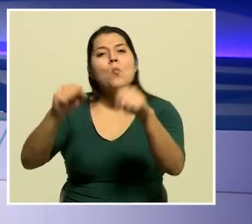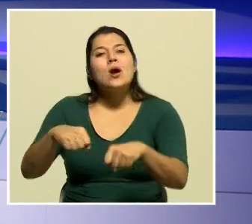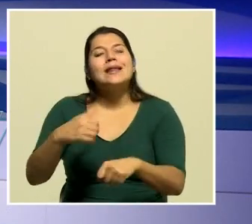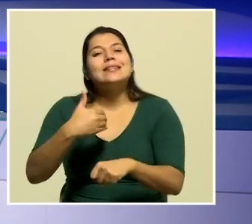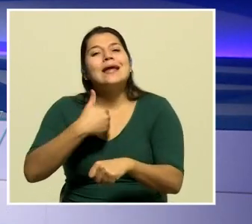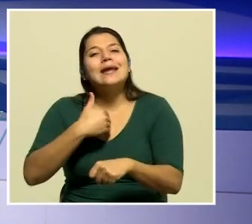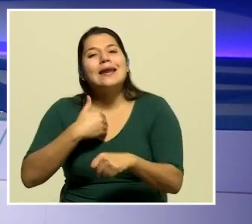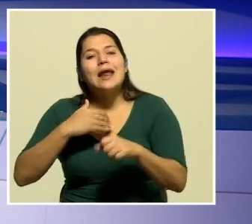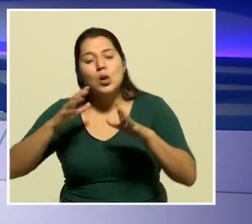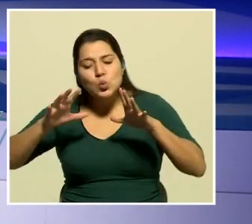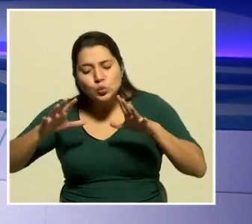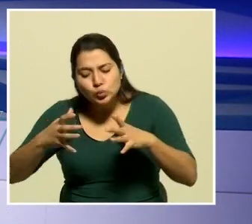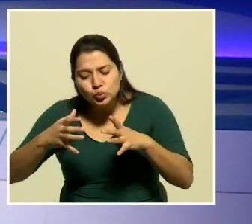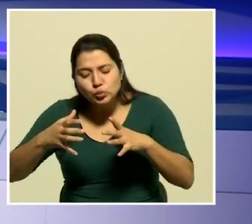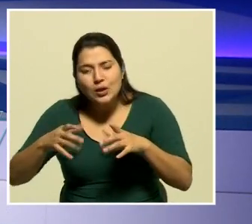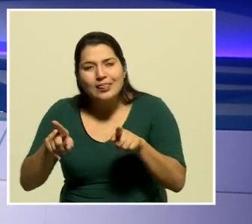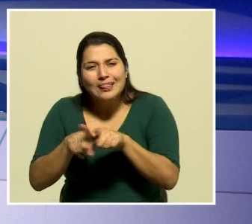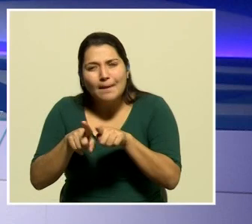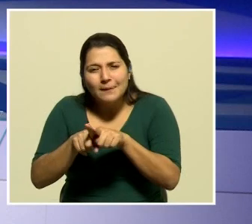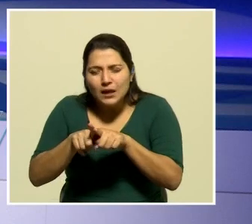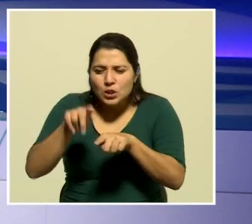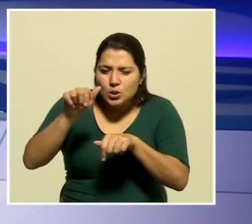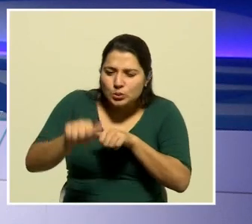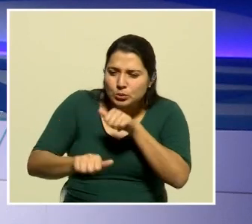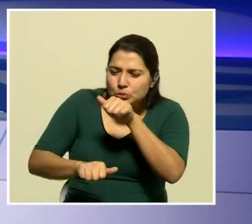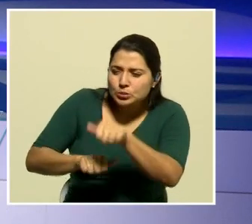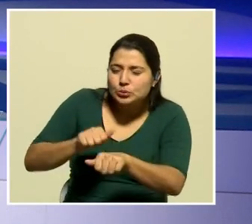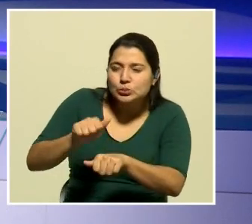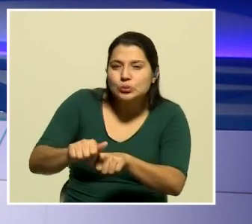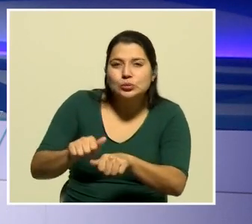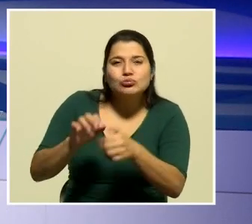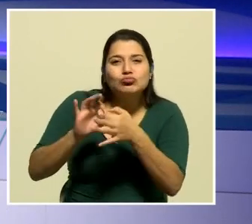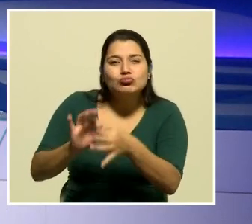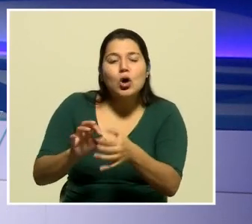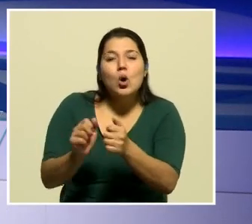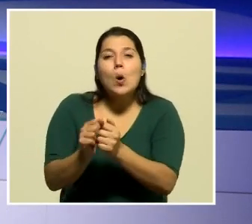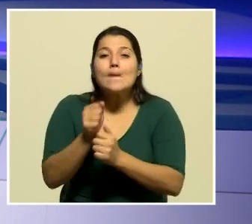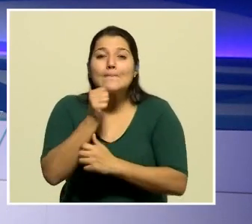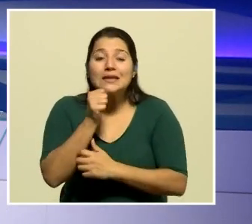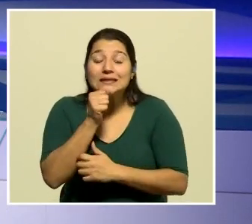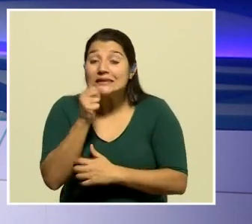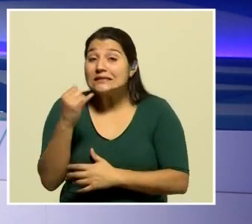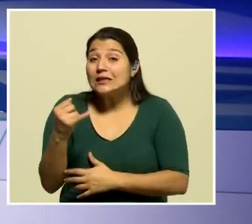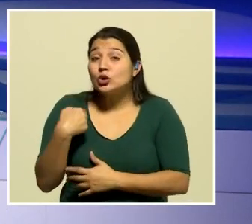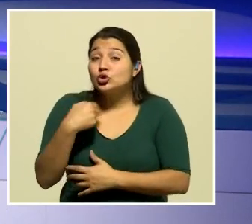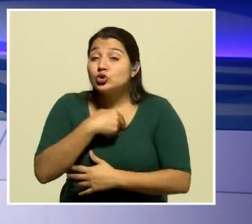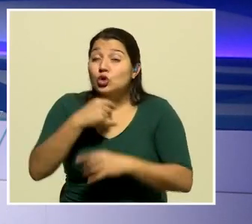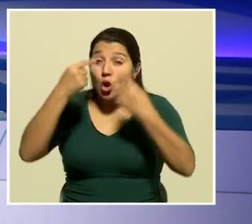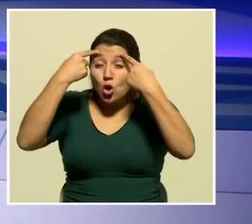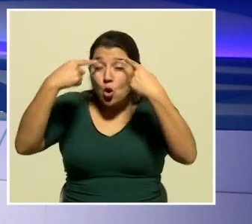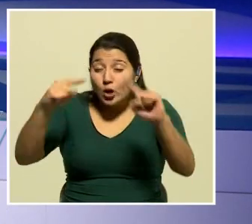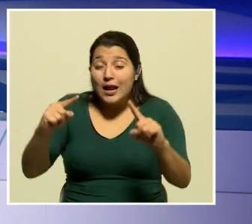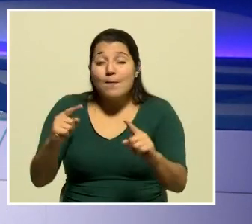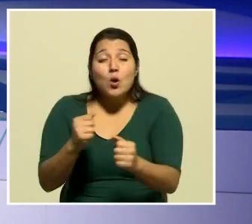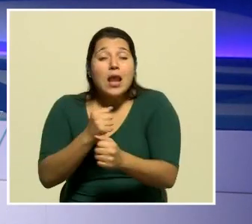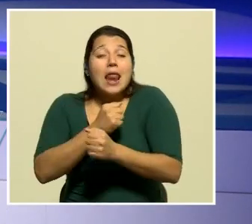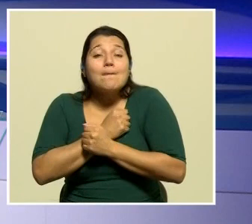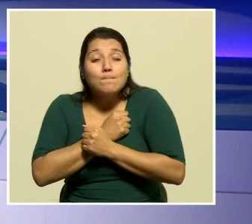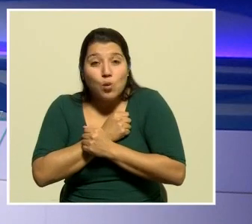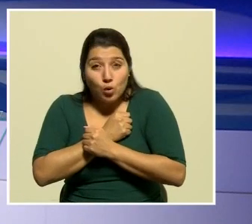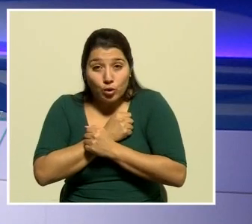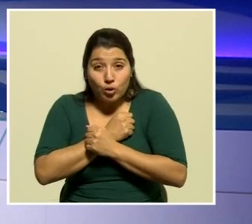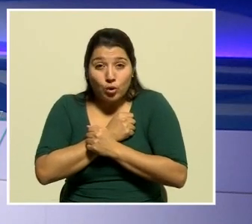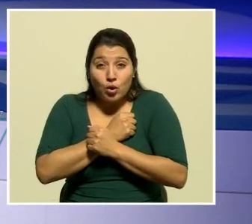núcleo también emprendedor en periodismo, si lográramos que esta pasión con la que nosotros vivimos